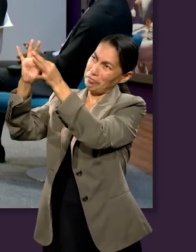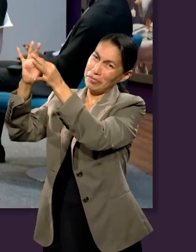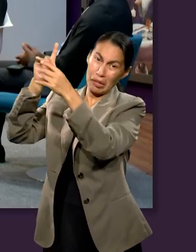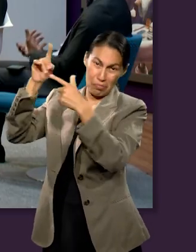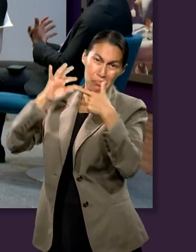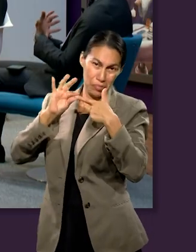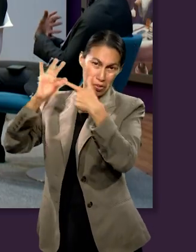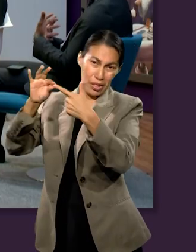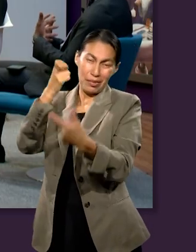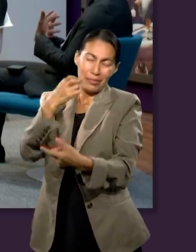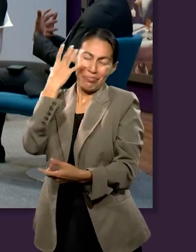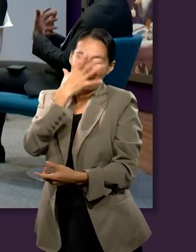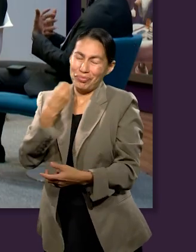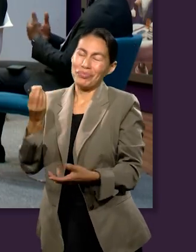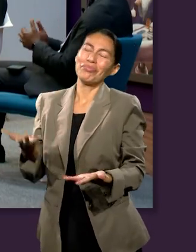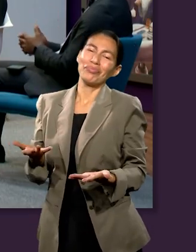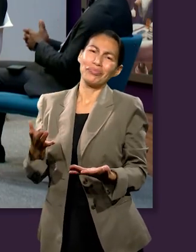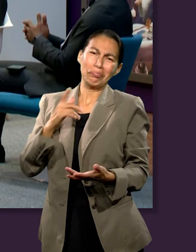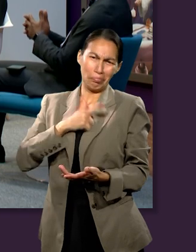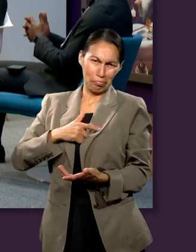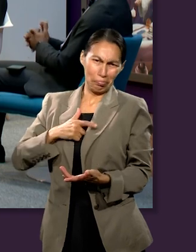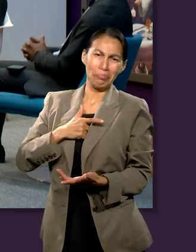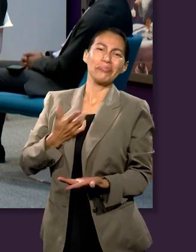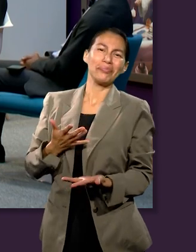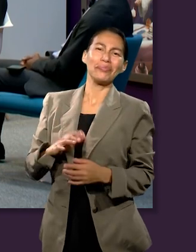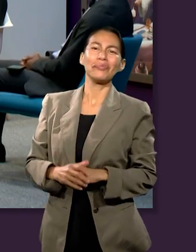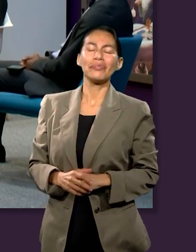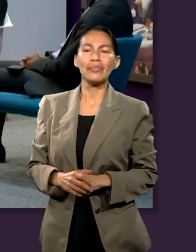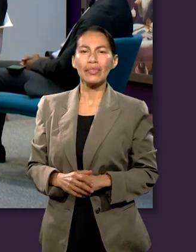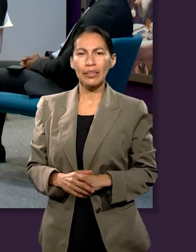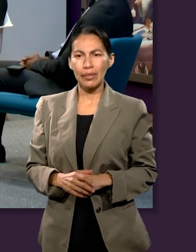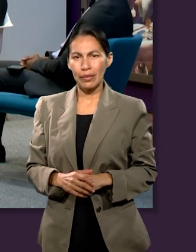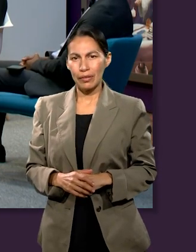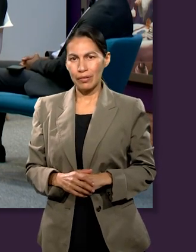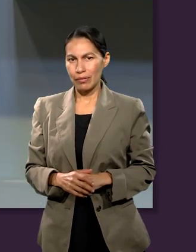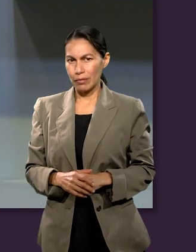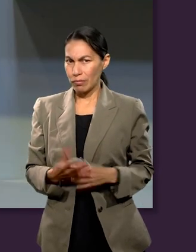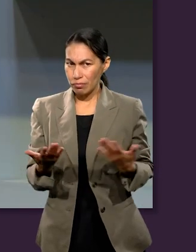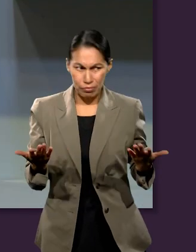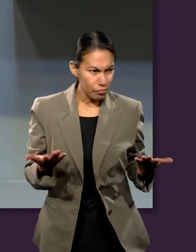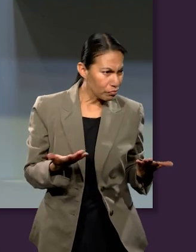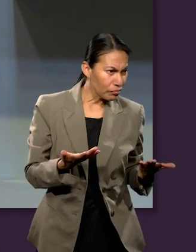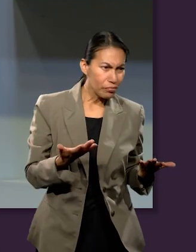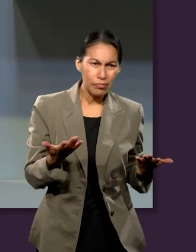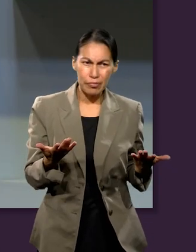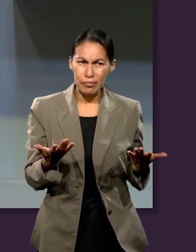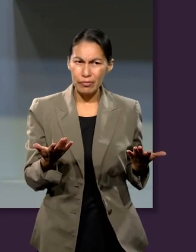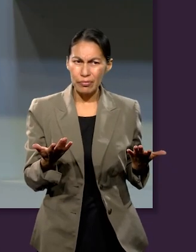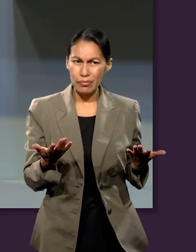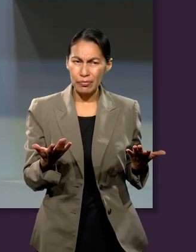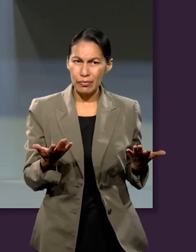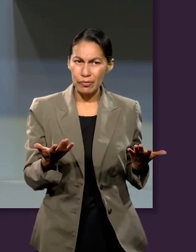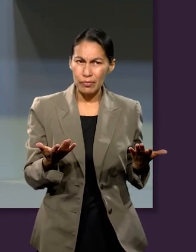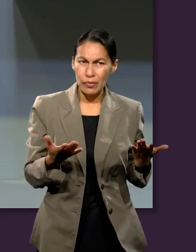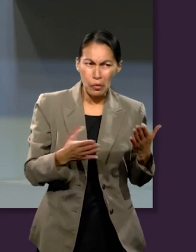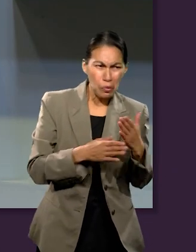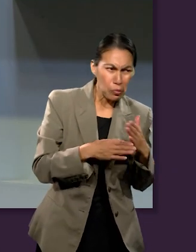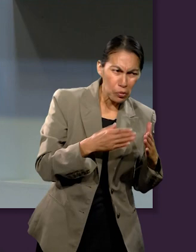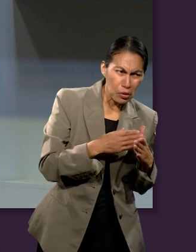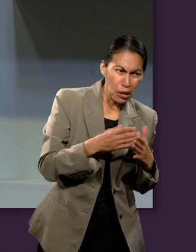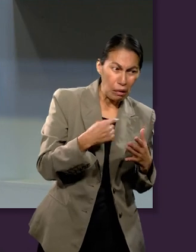celestial y eso es lo que más y yo presiento esa satisfacción es como no importando el que